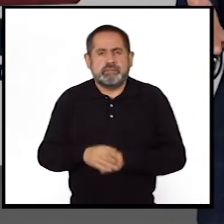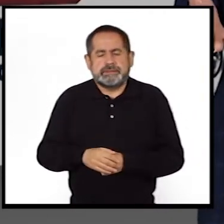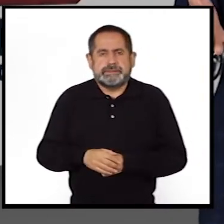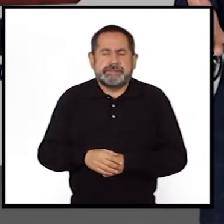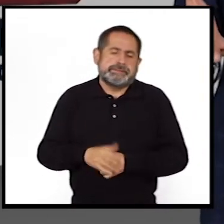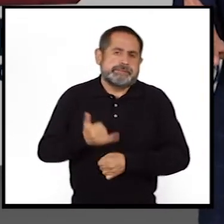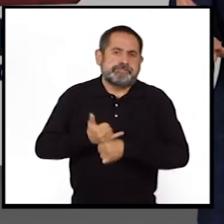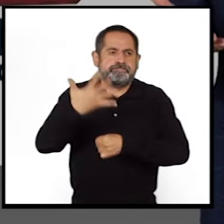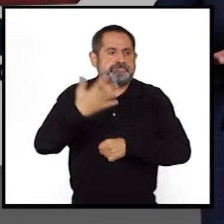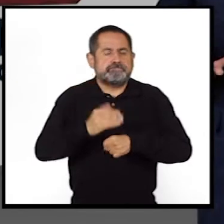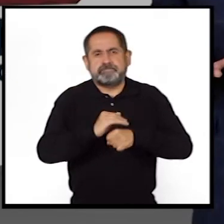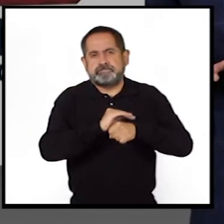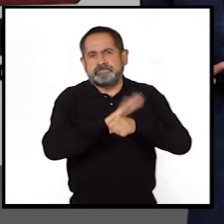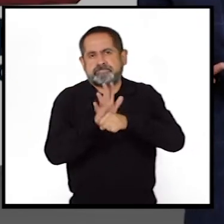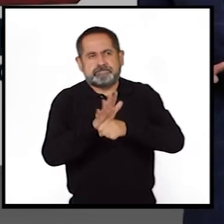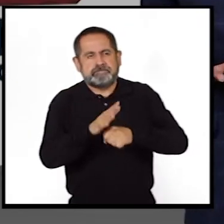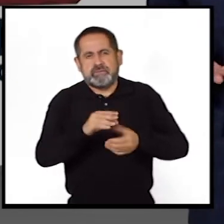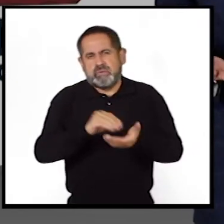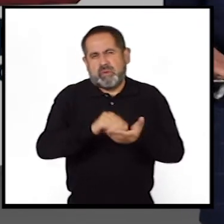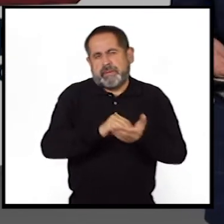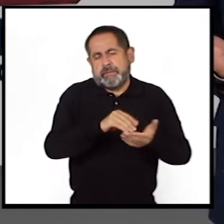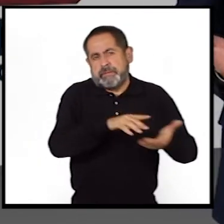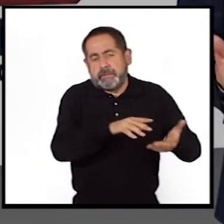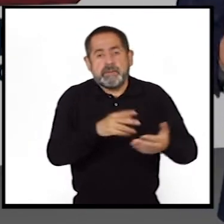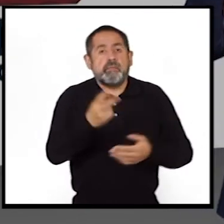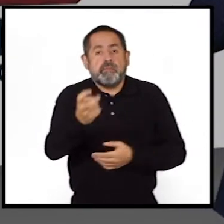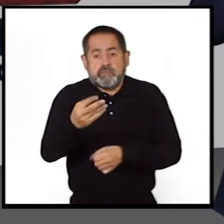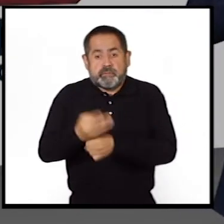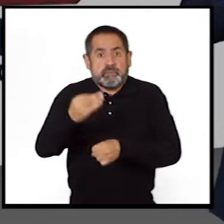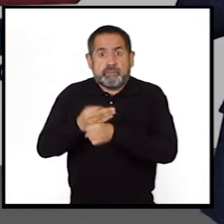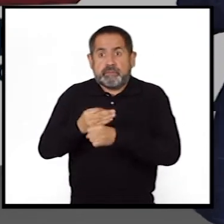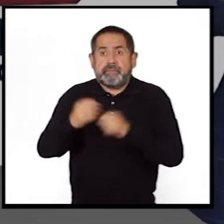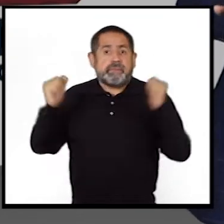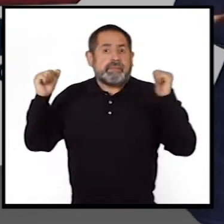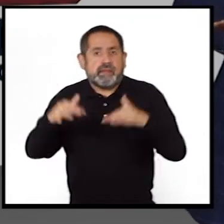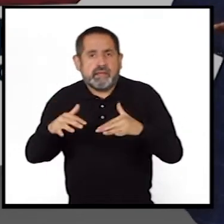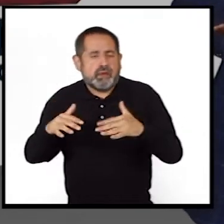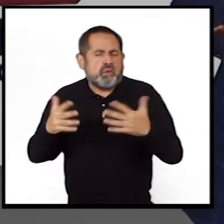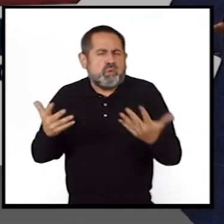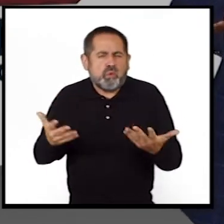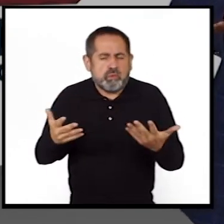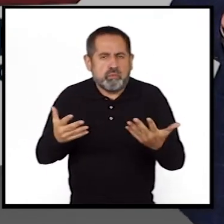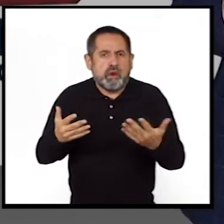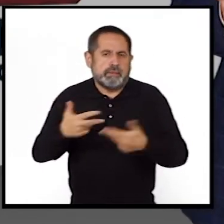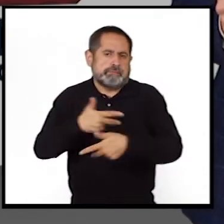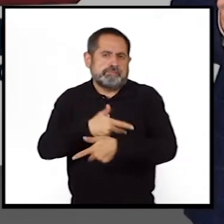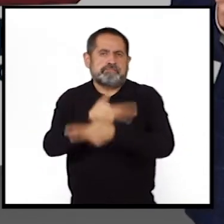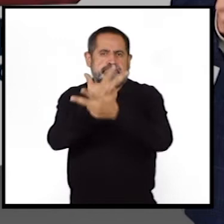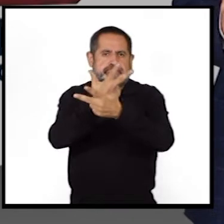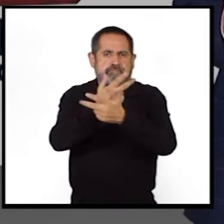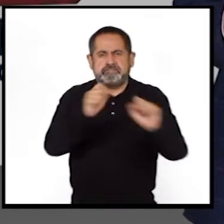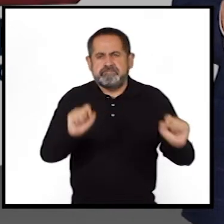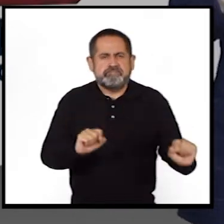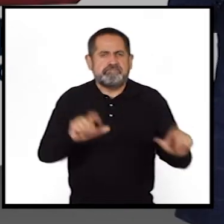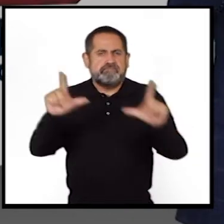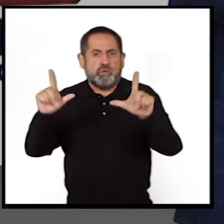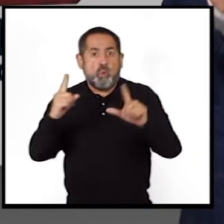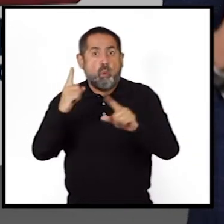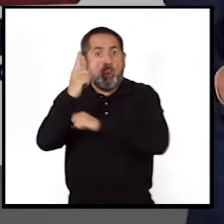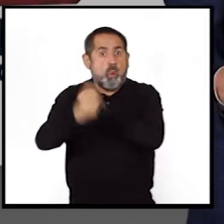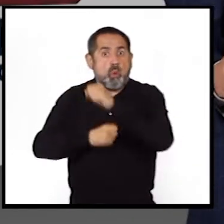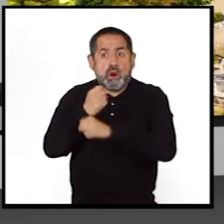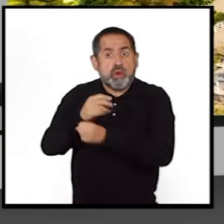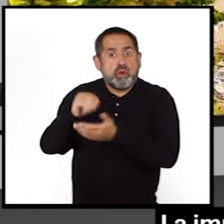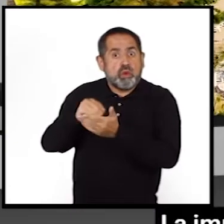que aún enfrentamos, esta edición se realizará a través de una plataforma digital que se mantendrá activa todo